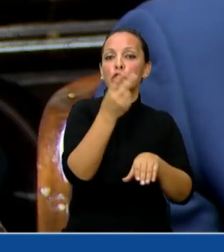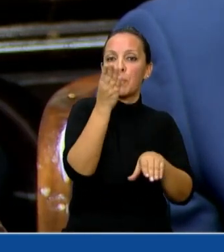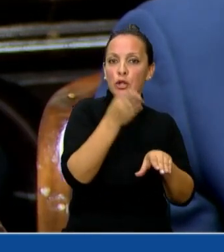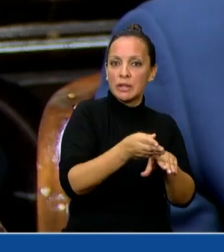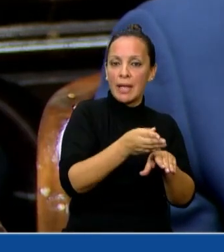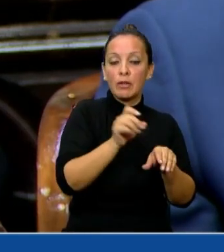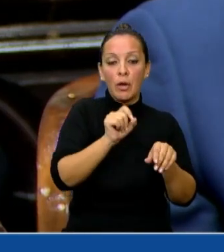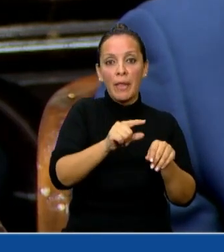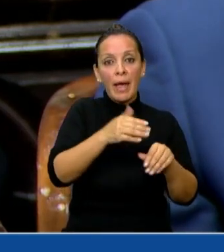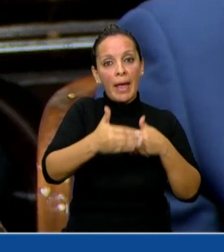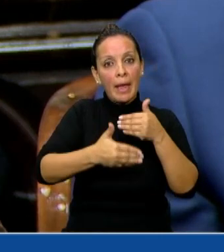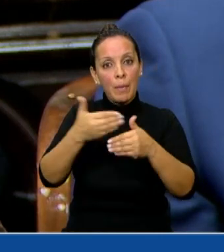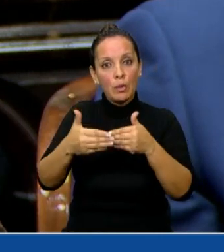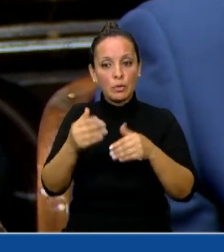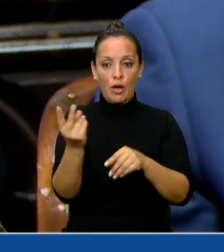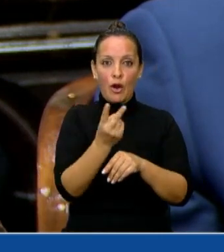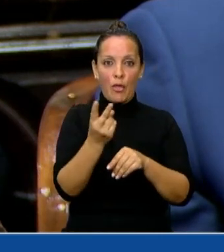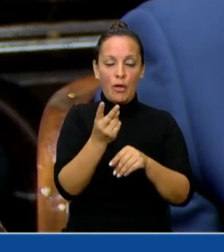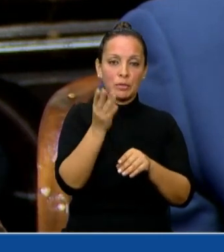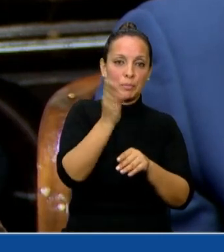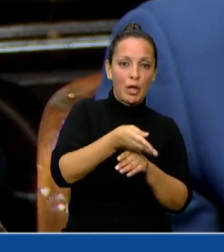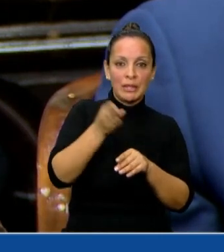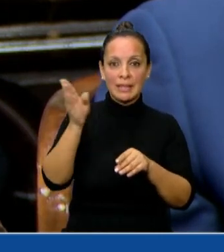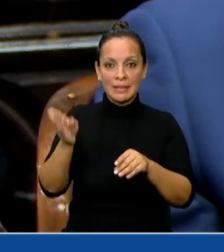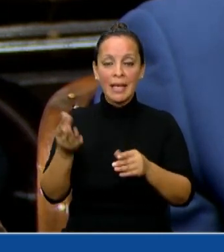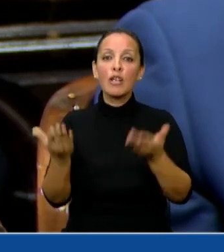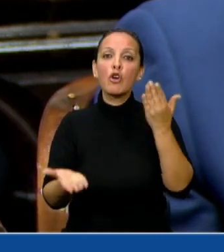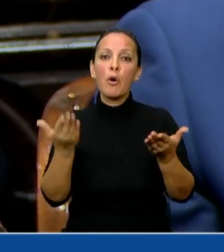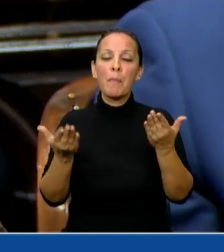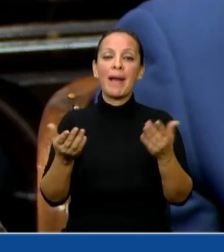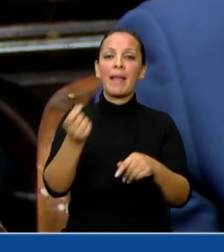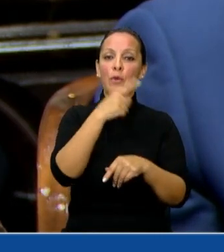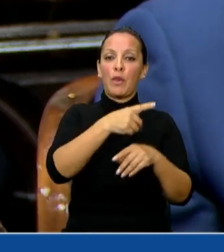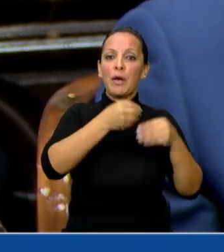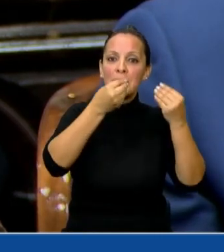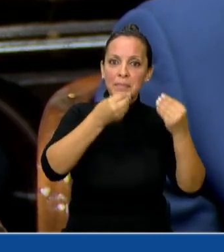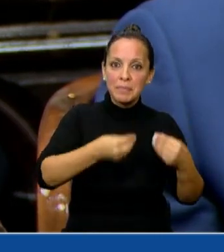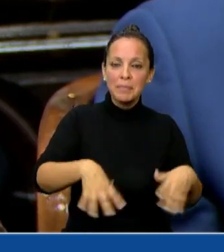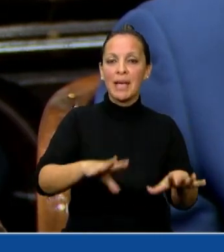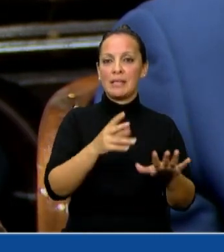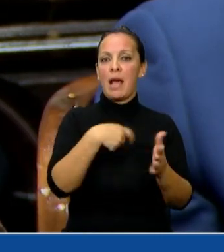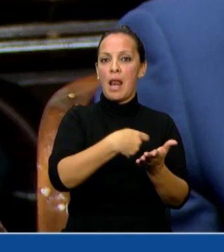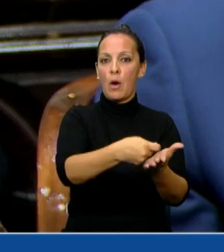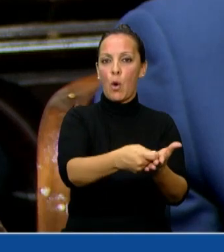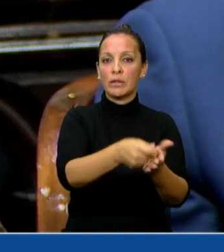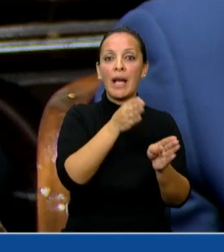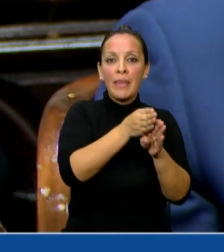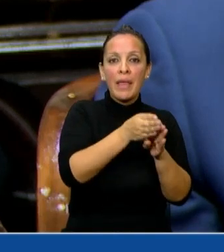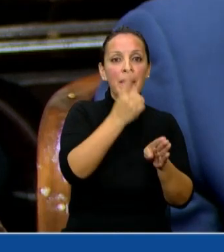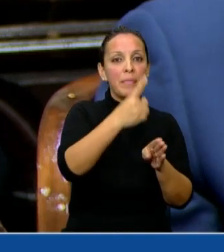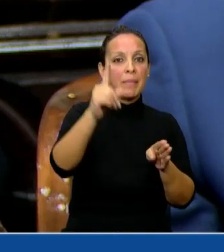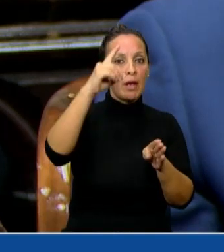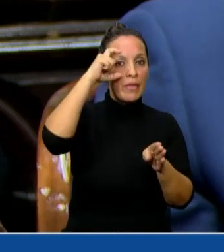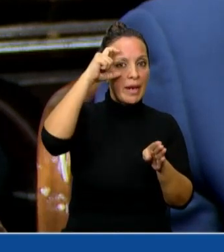la evolución de ambos índices respecto del inicio de cobertura a partir del 1 de enero